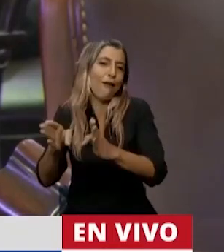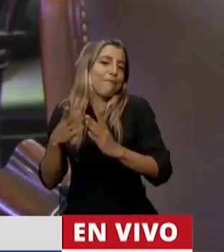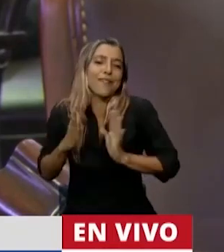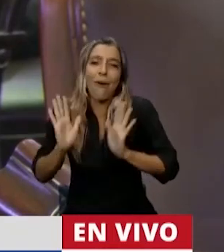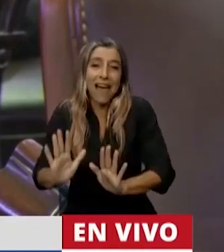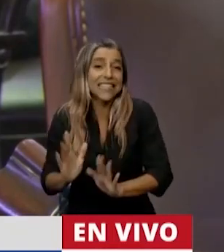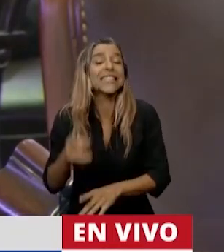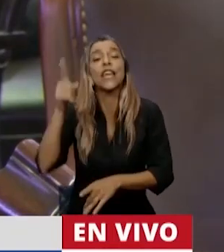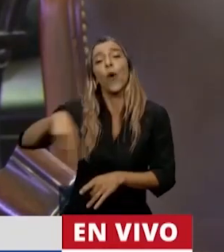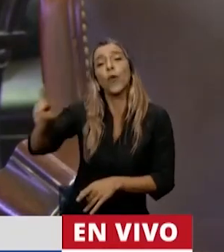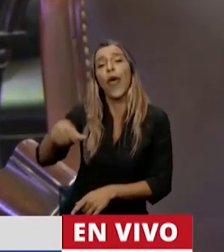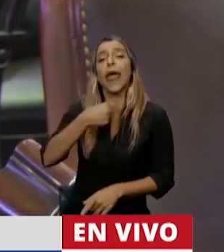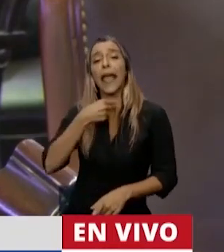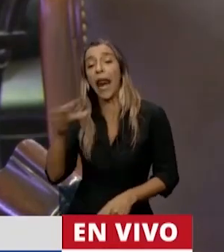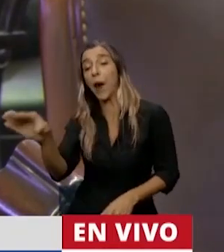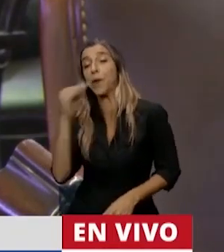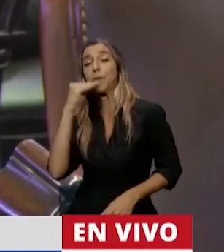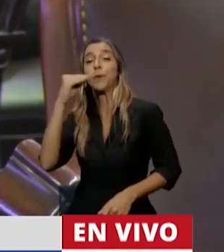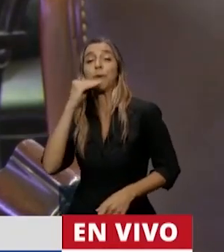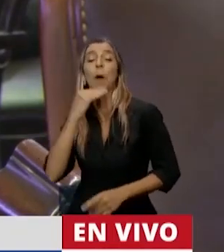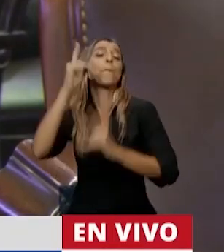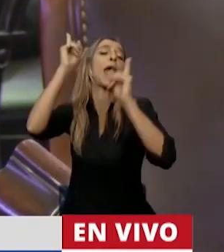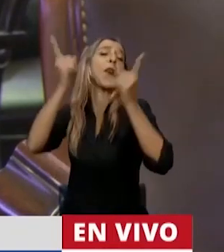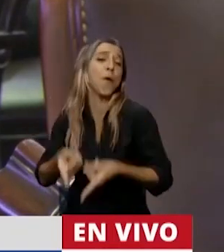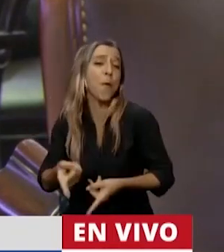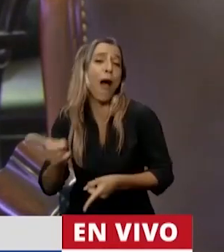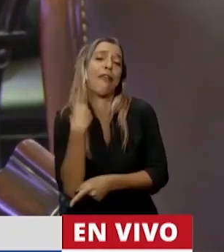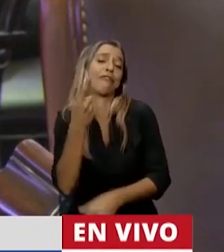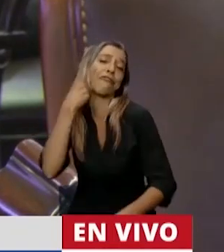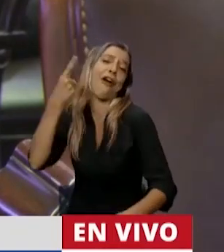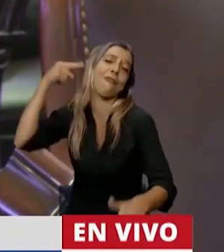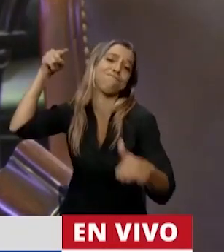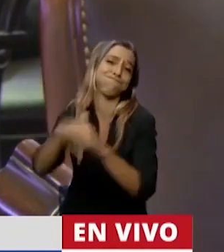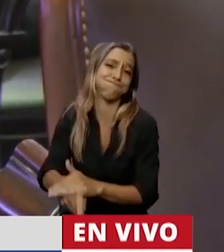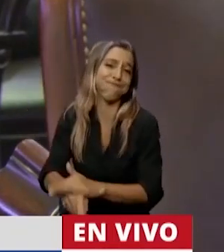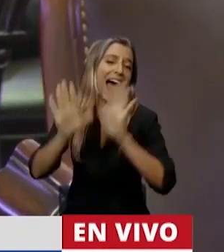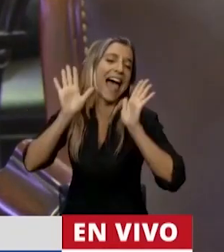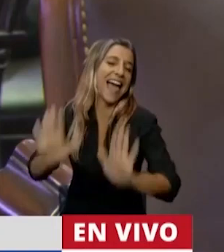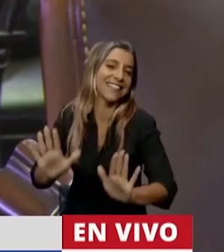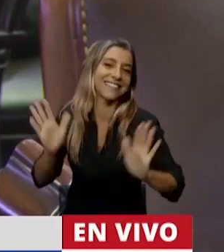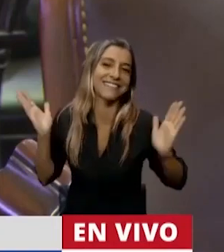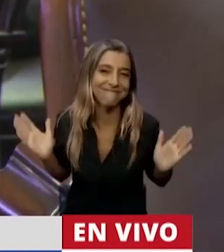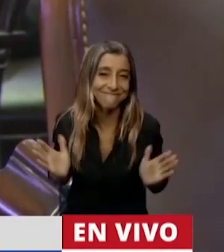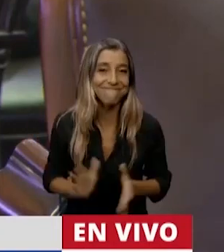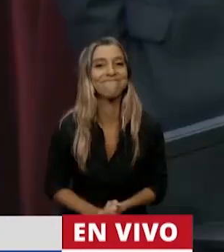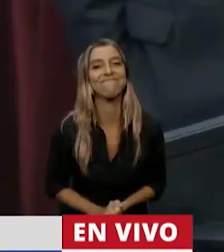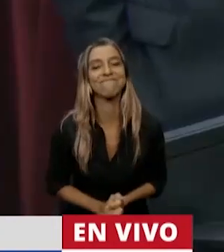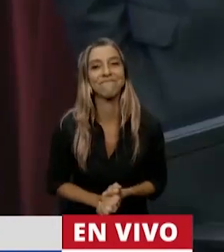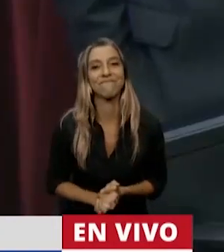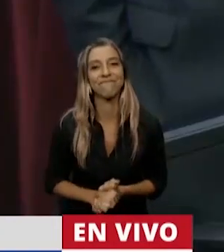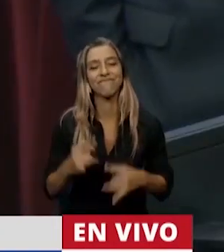la mona se vista de seda, diputado, mona queda, diputado, presidente. Silencio.